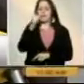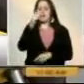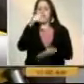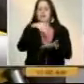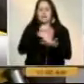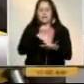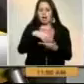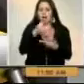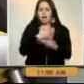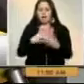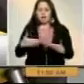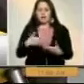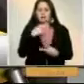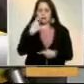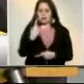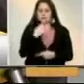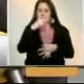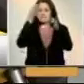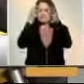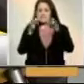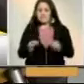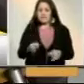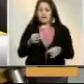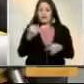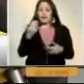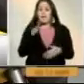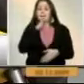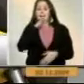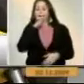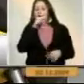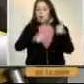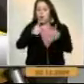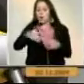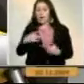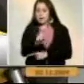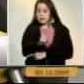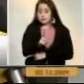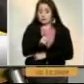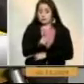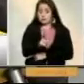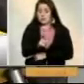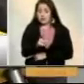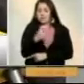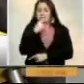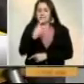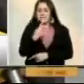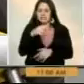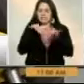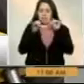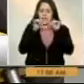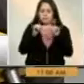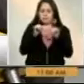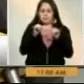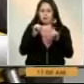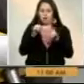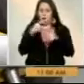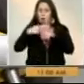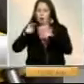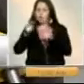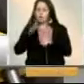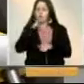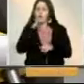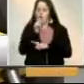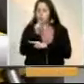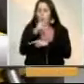rumor no especifica en cuál de los bancos es que aplica este tipo de situaciones y en cuáles no. Yo creo que